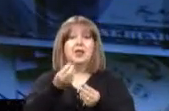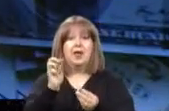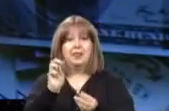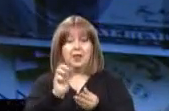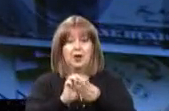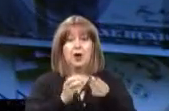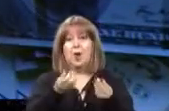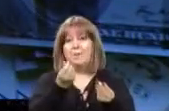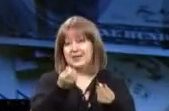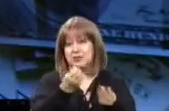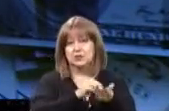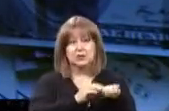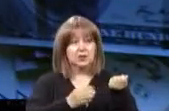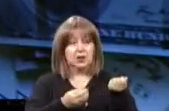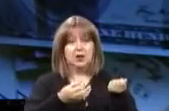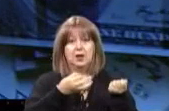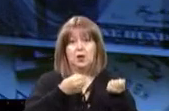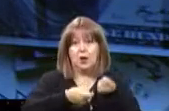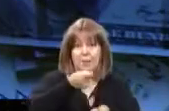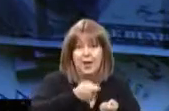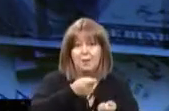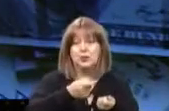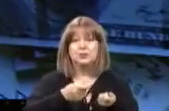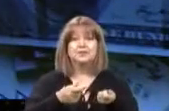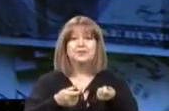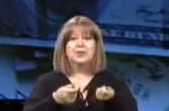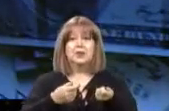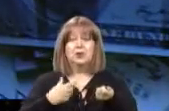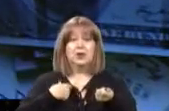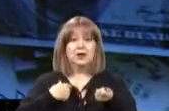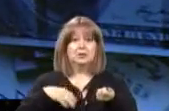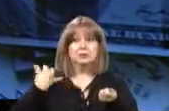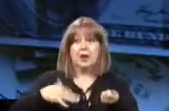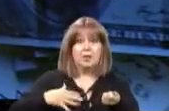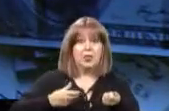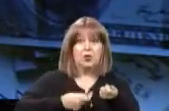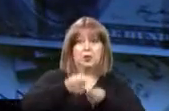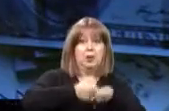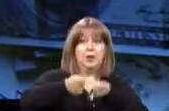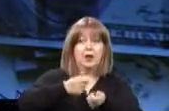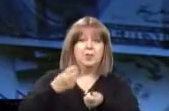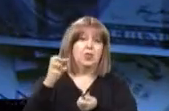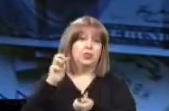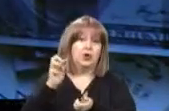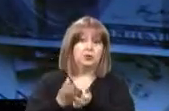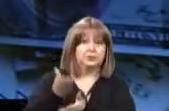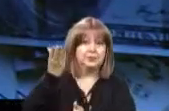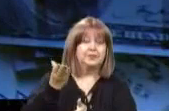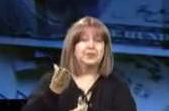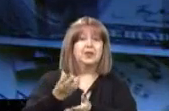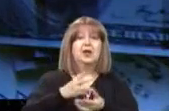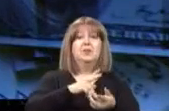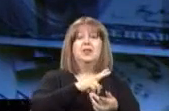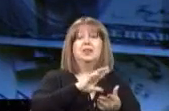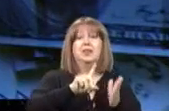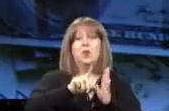los pesos que tenemos, ¿no? Bien. Porque eso mismo hace incrementar aún más la tendencia al alza. Y como pasó, ¿cuánto demoró en subir de